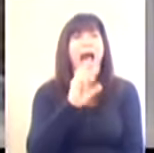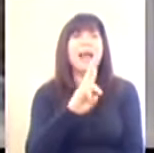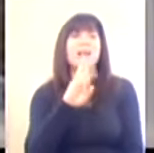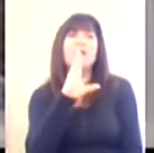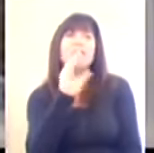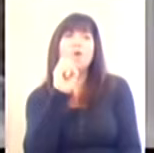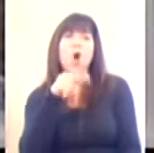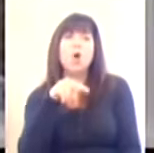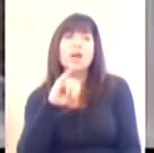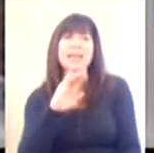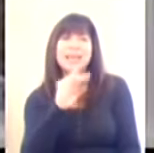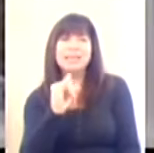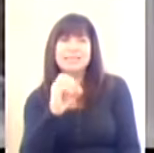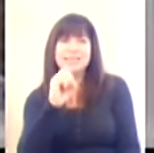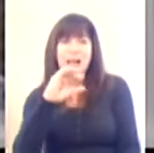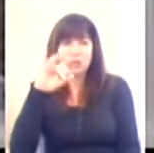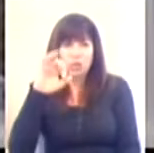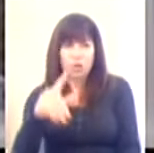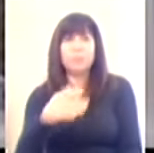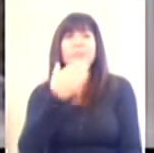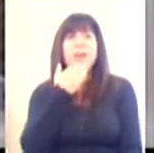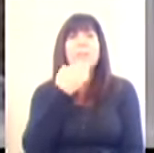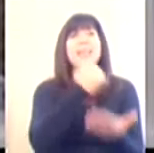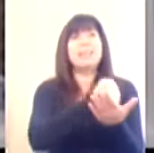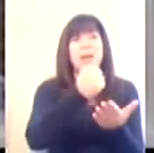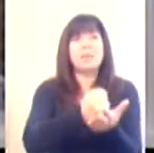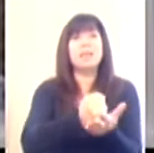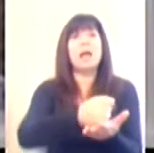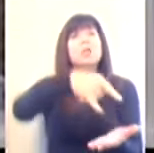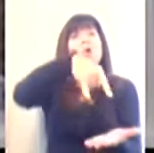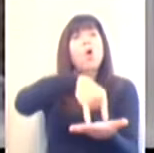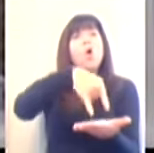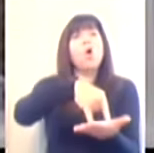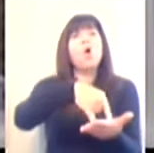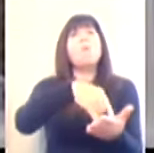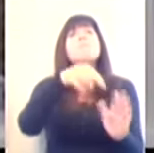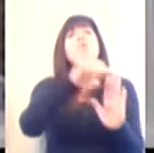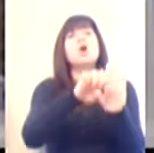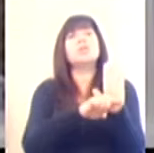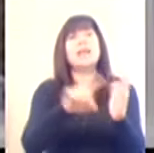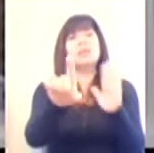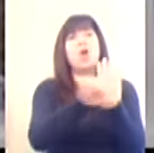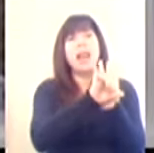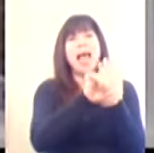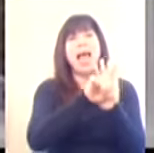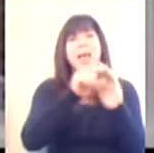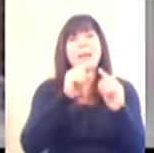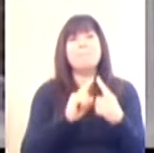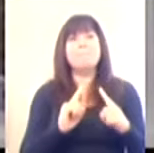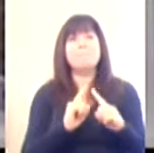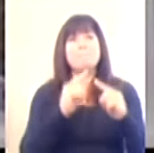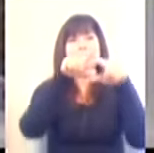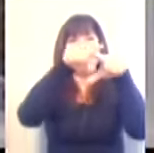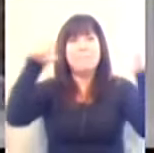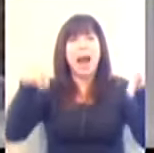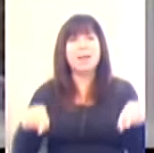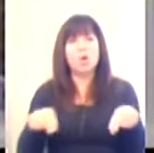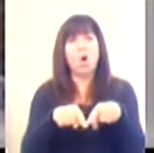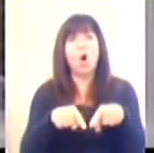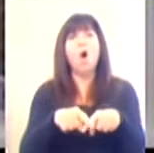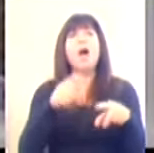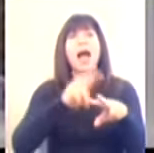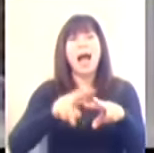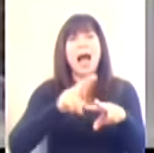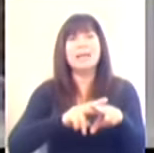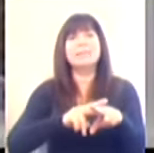parte, actualmente nos encontramos tramitando en el Congreso con suma urgencia el proyecto de ley marco de cambio climático que establece la meta de carbono neutralidad